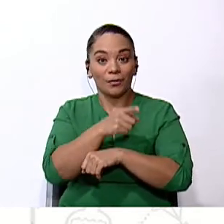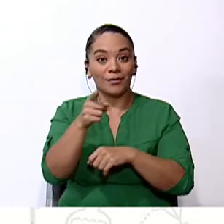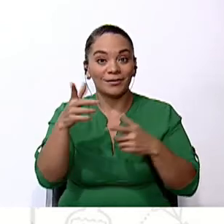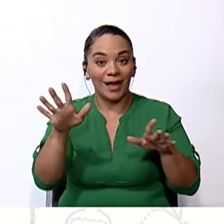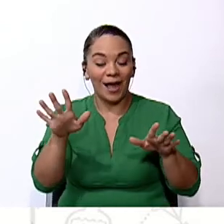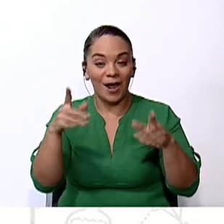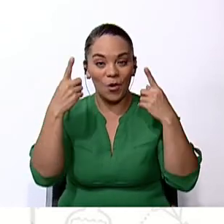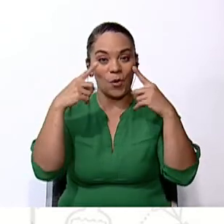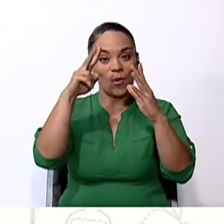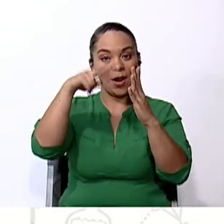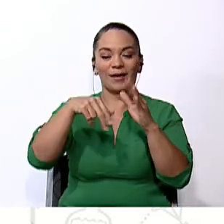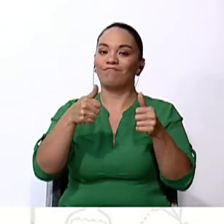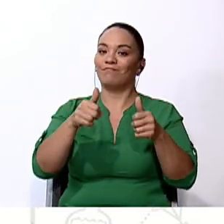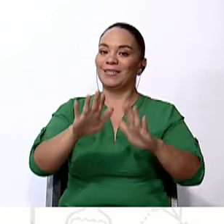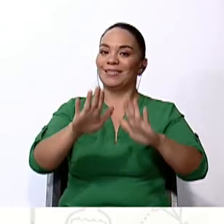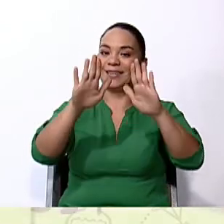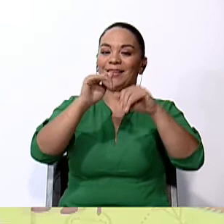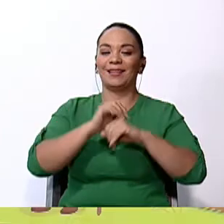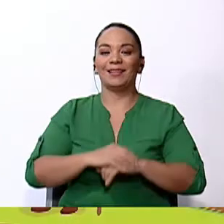¡Excelente!